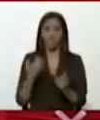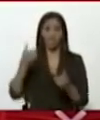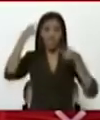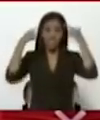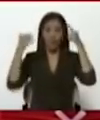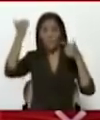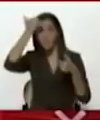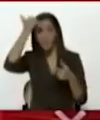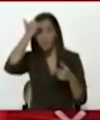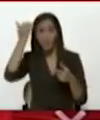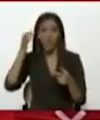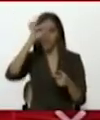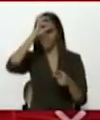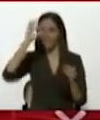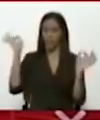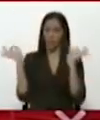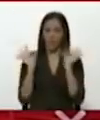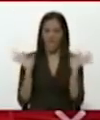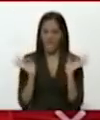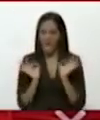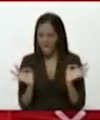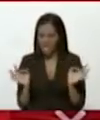chaburros, los que no sabemos nada.